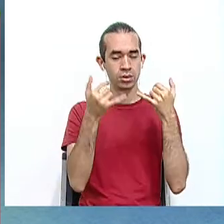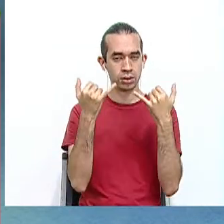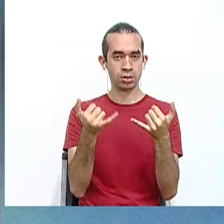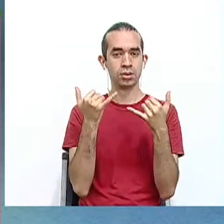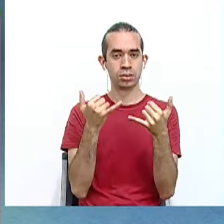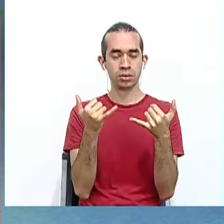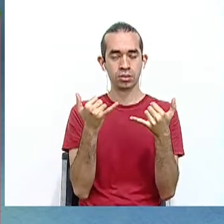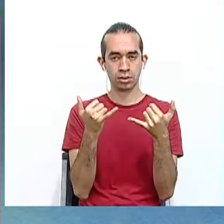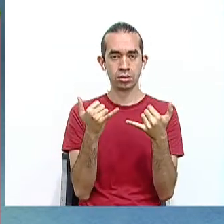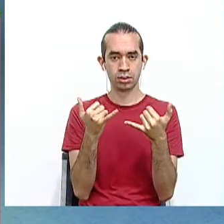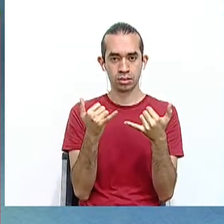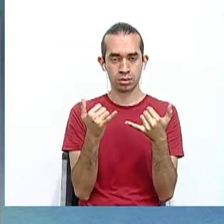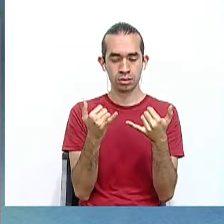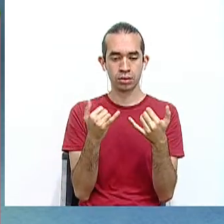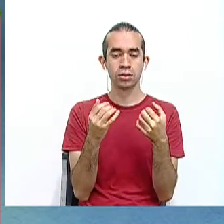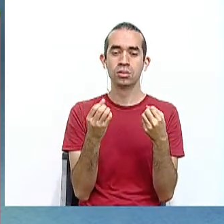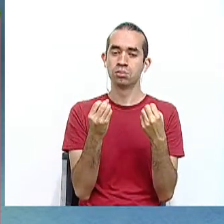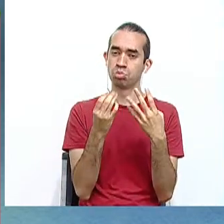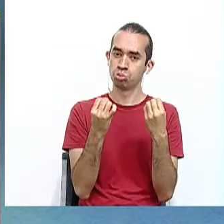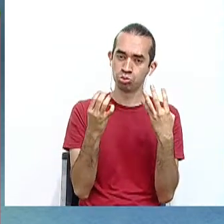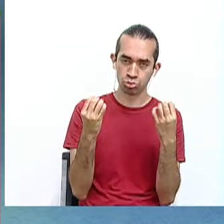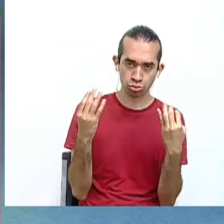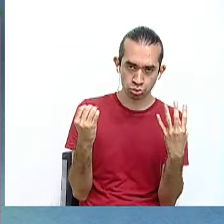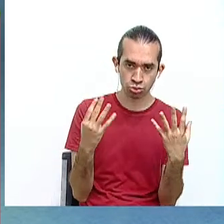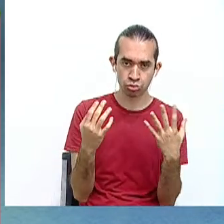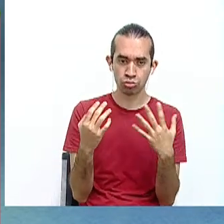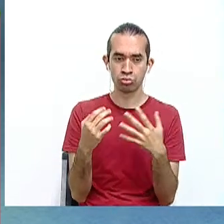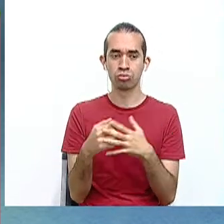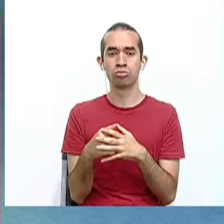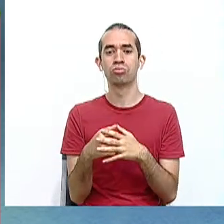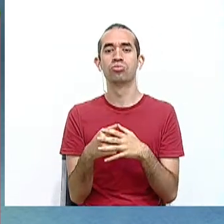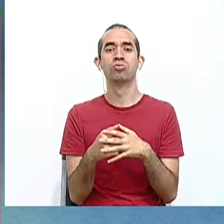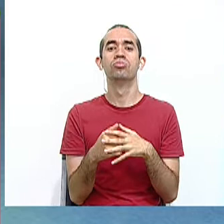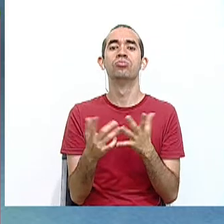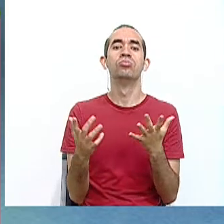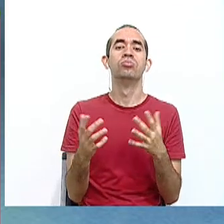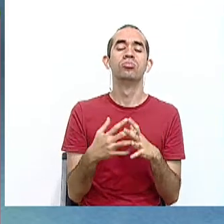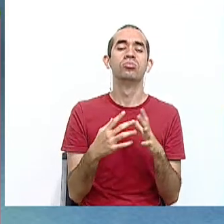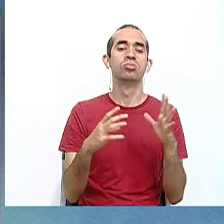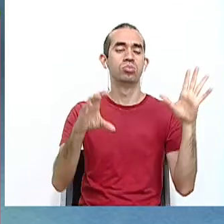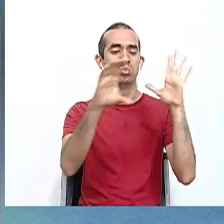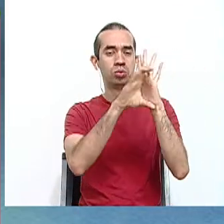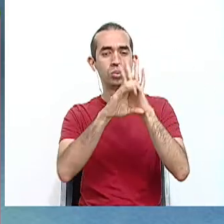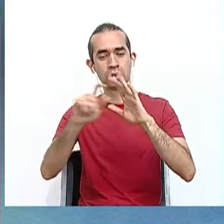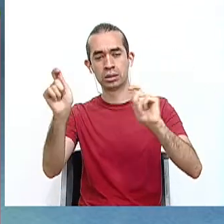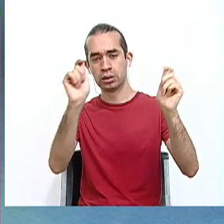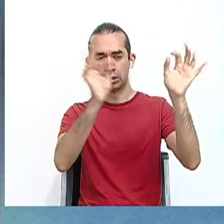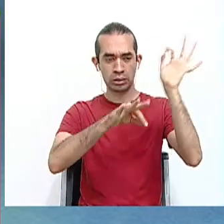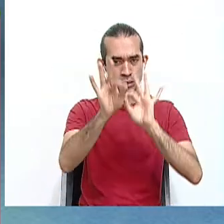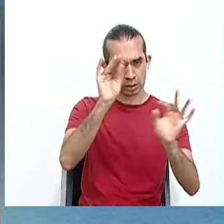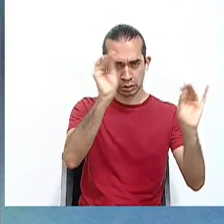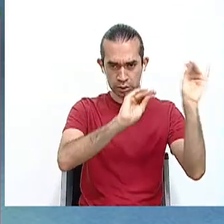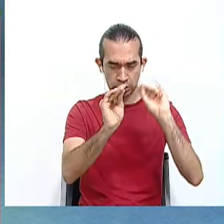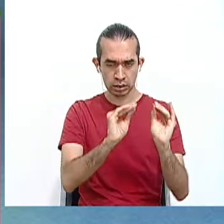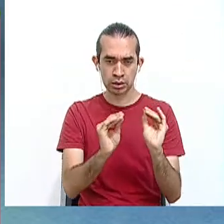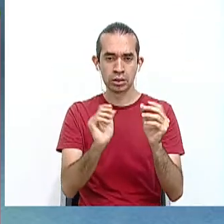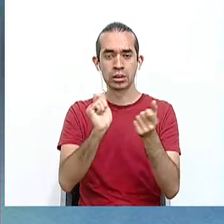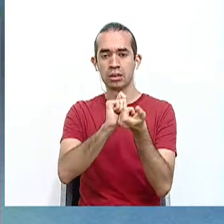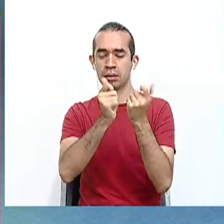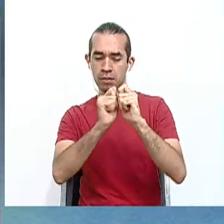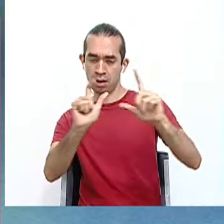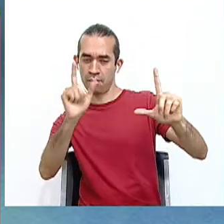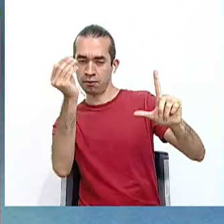actualidad existen muchos mecanismos para hacer montajes, fotomontajes y cambiar o distorsionar